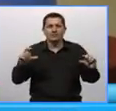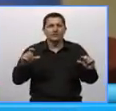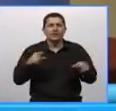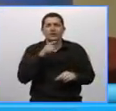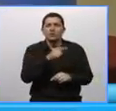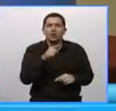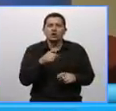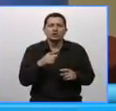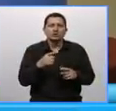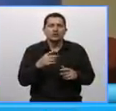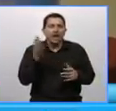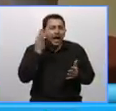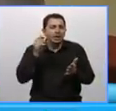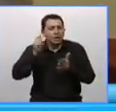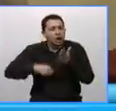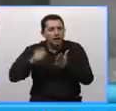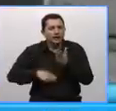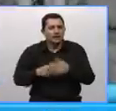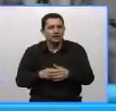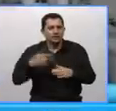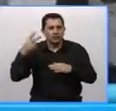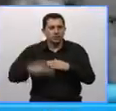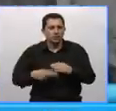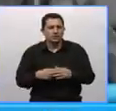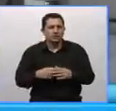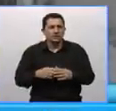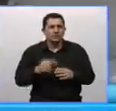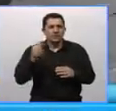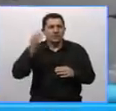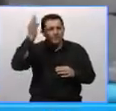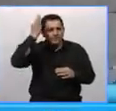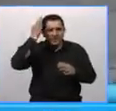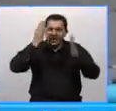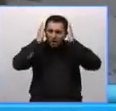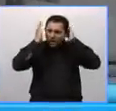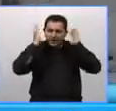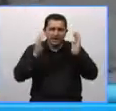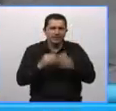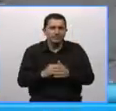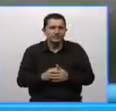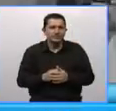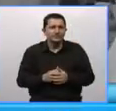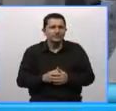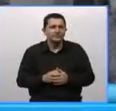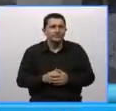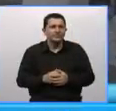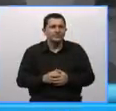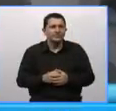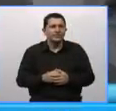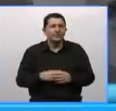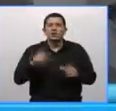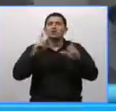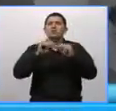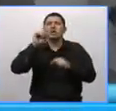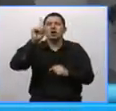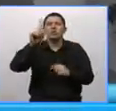que me vayas corrigiendo, dale, ¿sí? Dale, corte. Dale. Vos arreglame el pelo, vos cortame, vos lo que quieras. El pelo, dale. Ahí está. Copete número